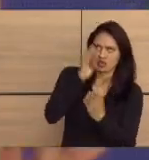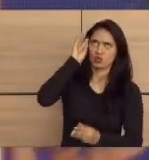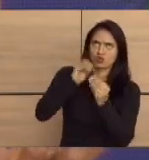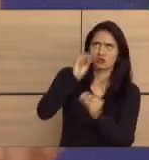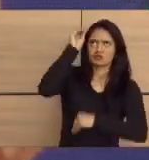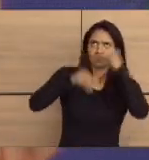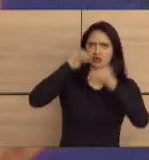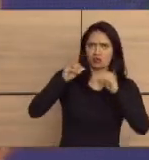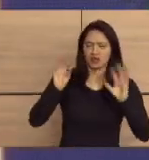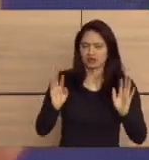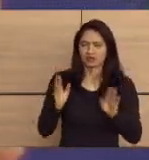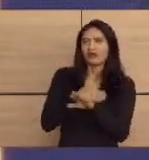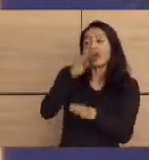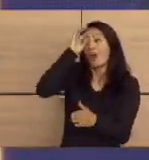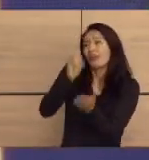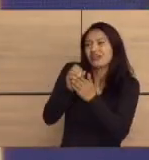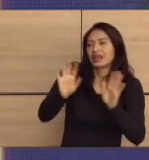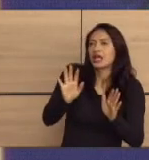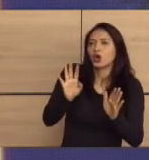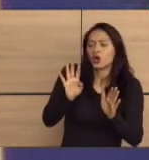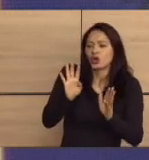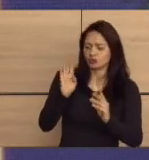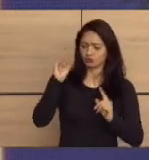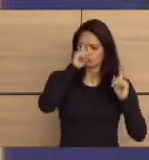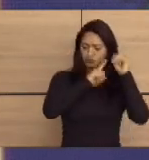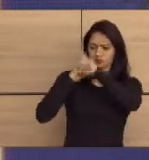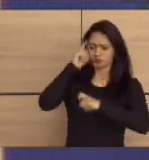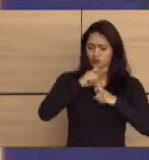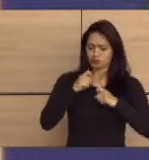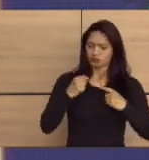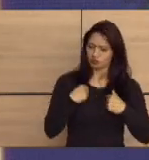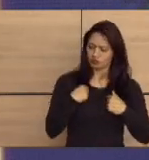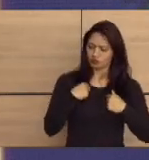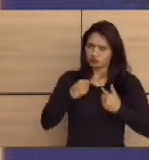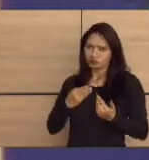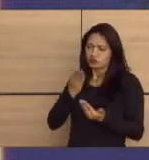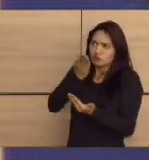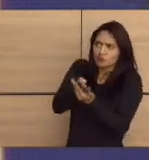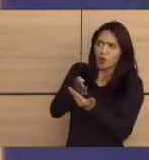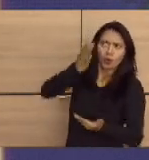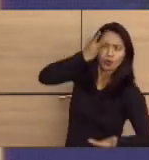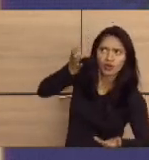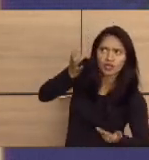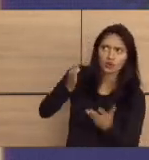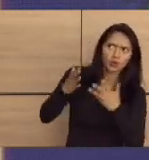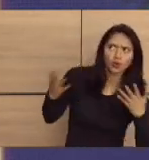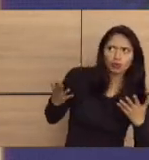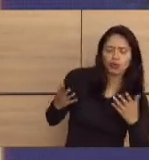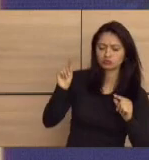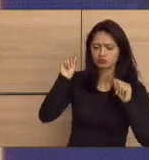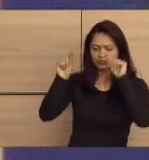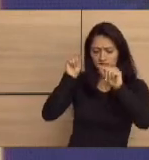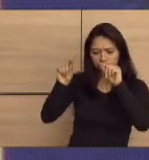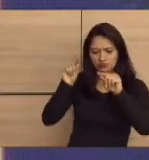de la opinión, como dice la profesora Margarita, sino se trata de ofrecer visiones críticas con base